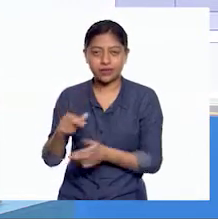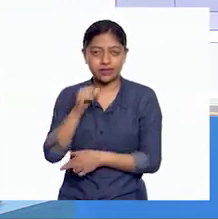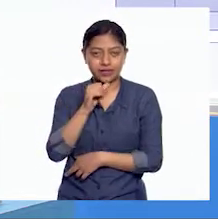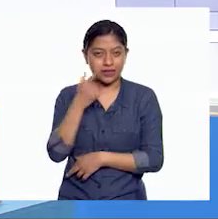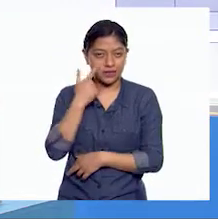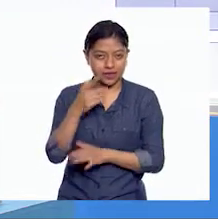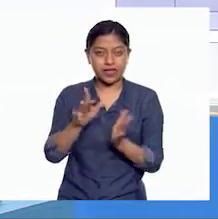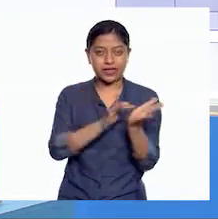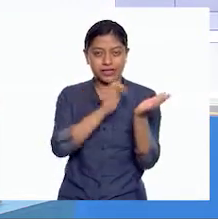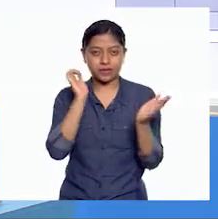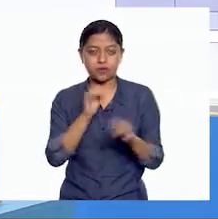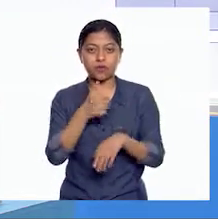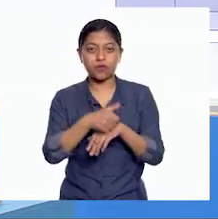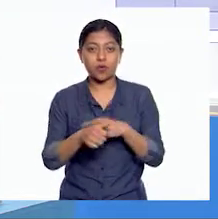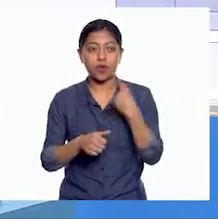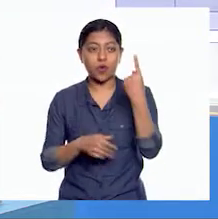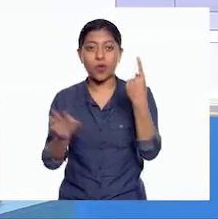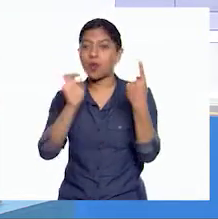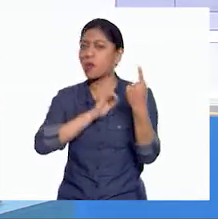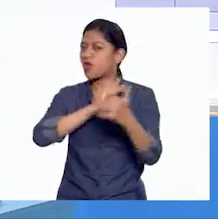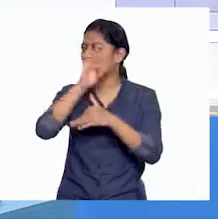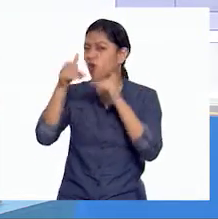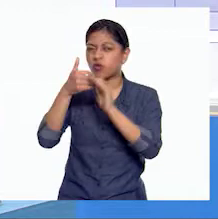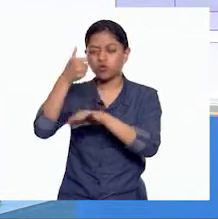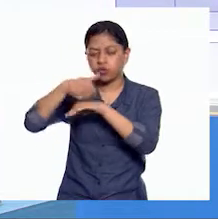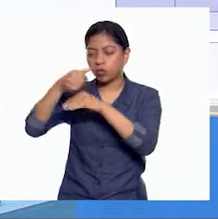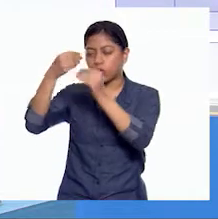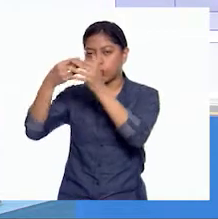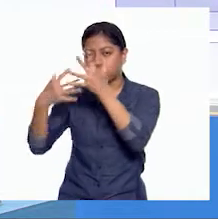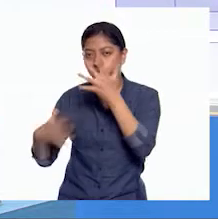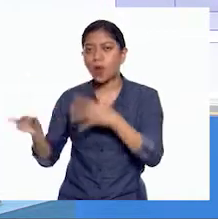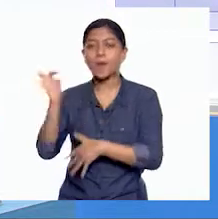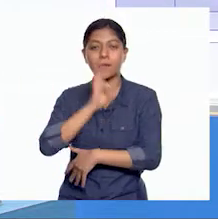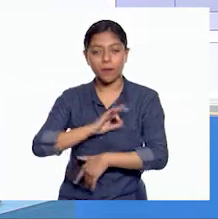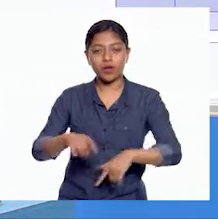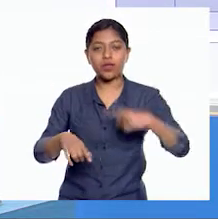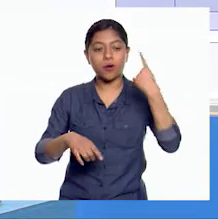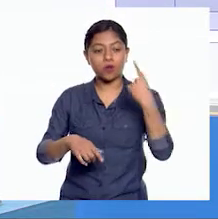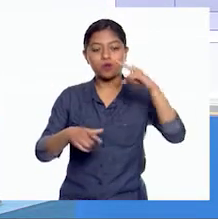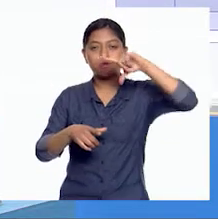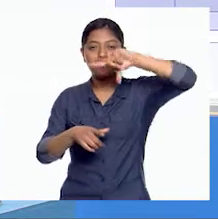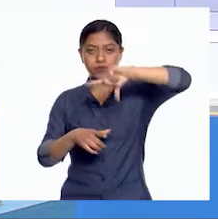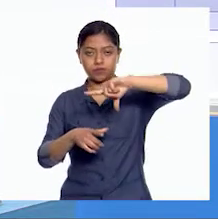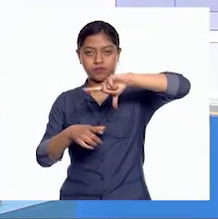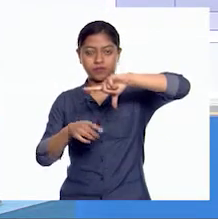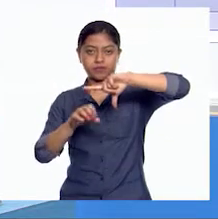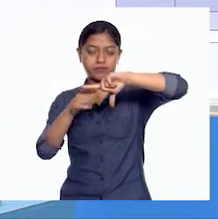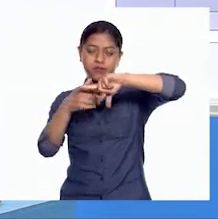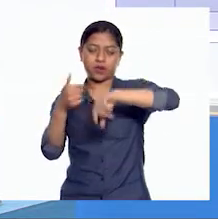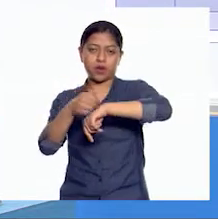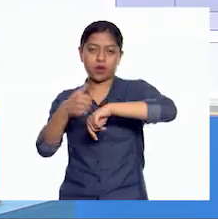1 es divisor de todos los números y cualquier número es divisor de